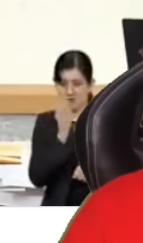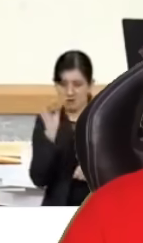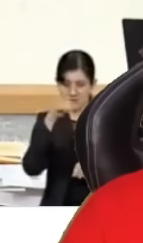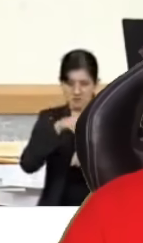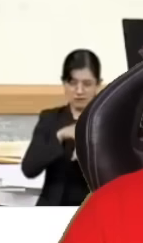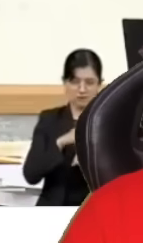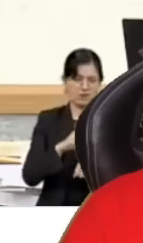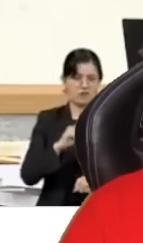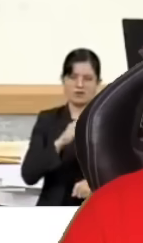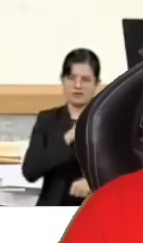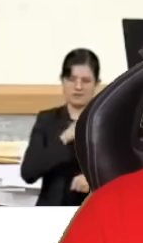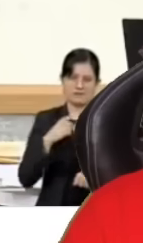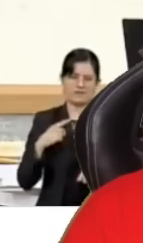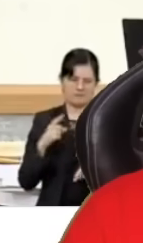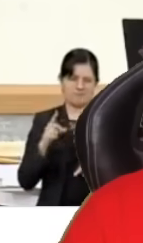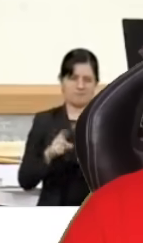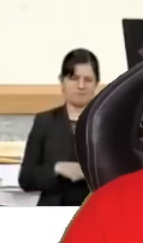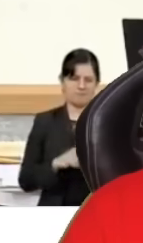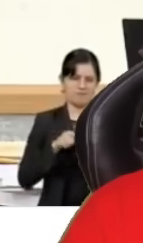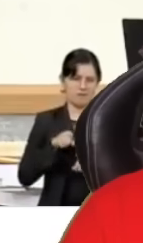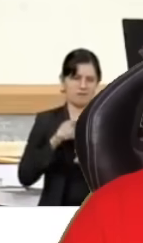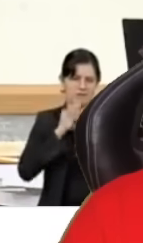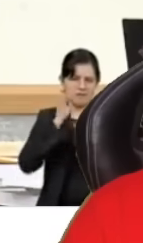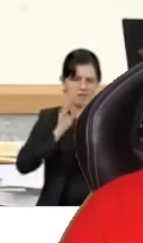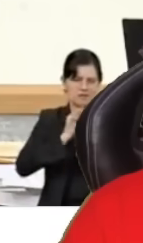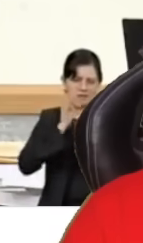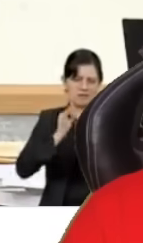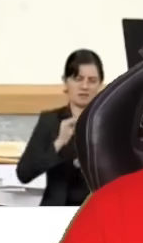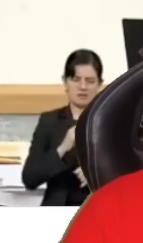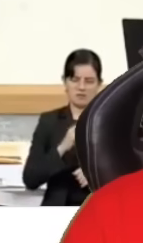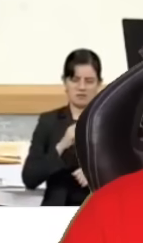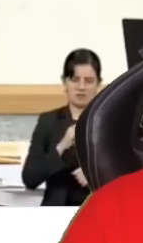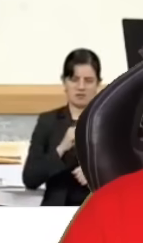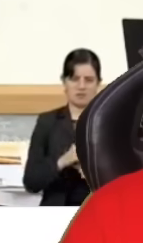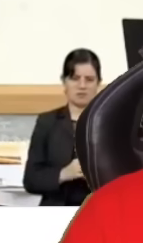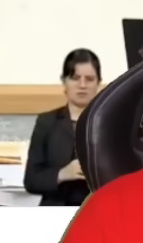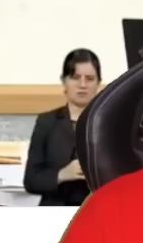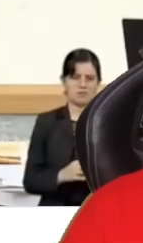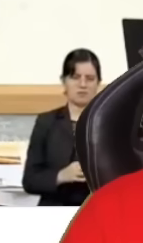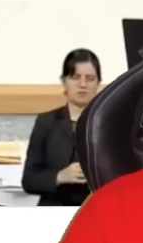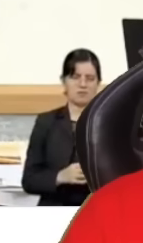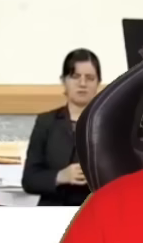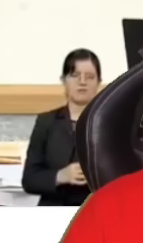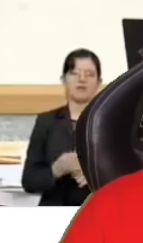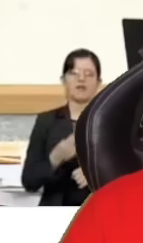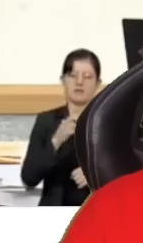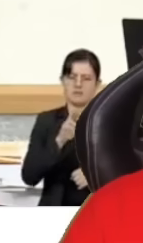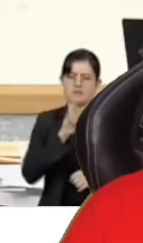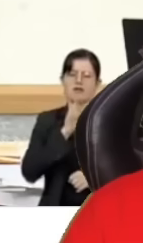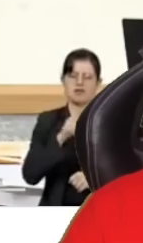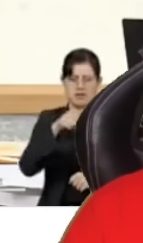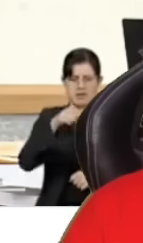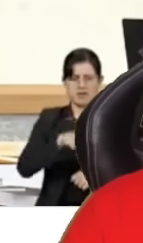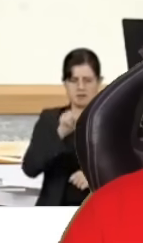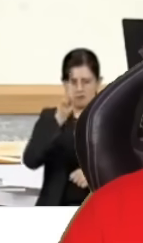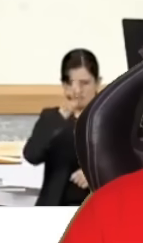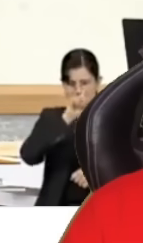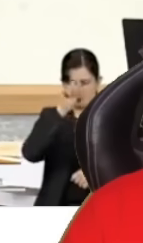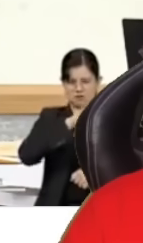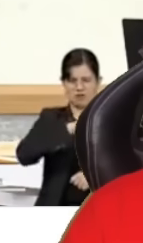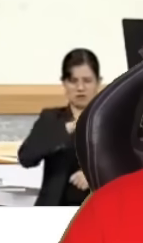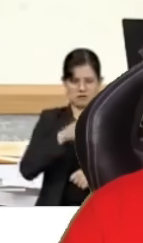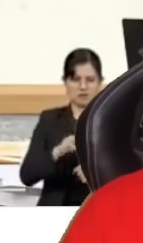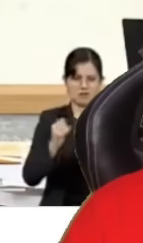lo que está proponiendo como campaña eh dejarla para que sea este consejo general quien tome la